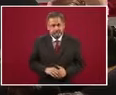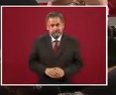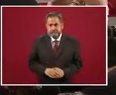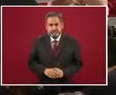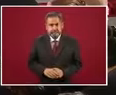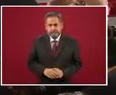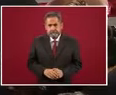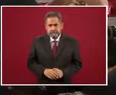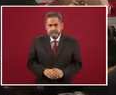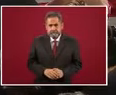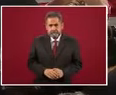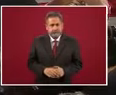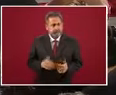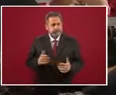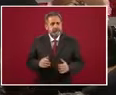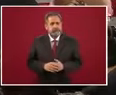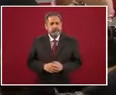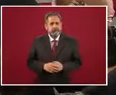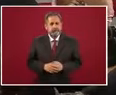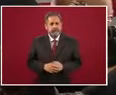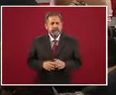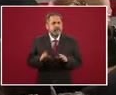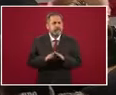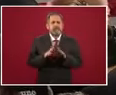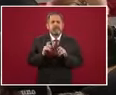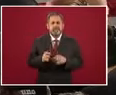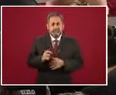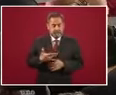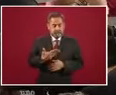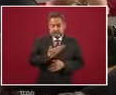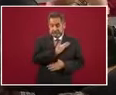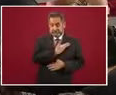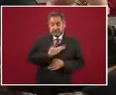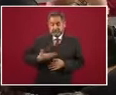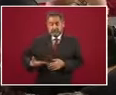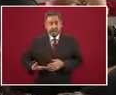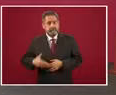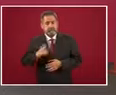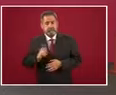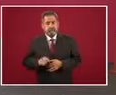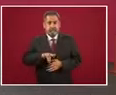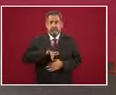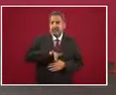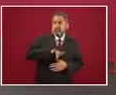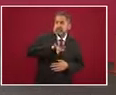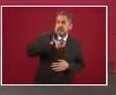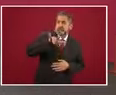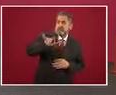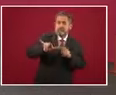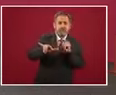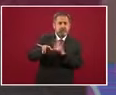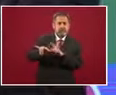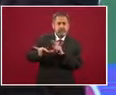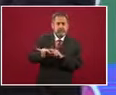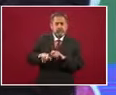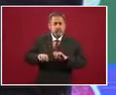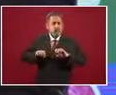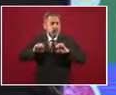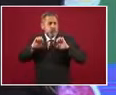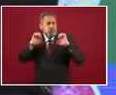¿Cómo se va a trasladar un presidente en un avión de